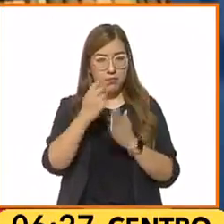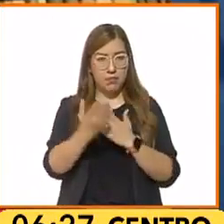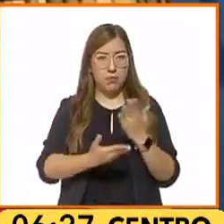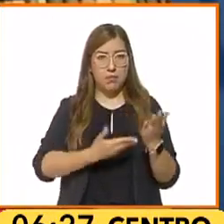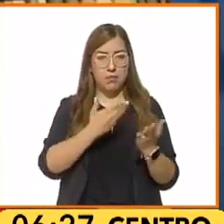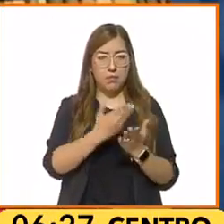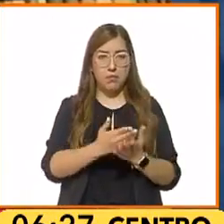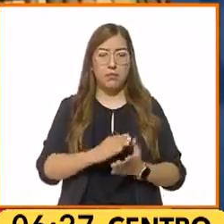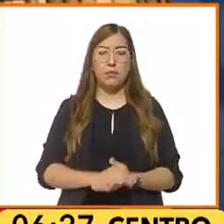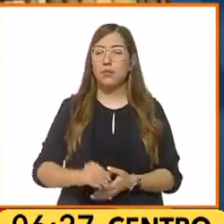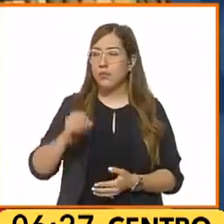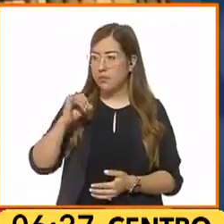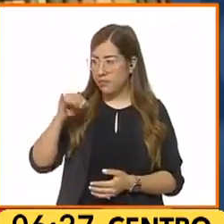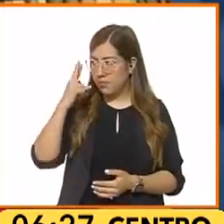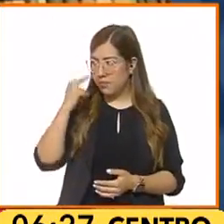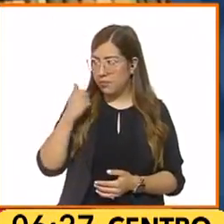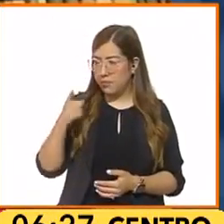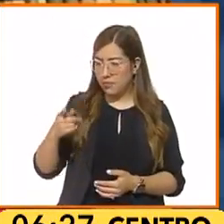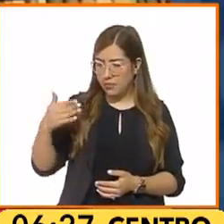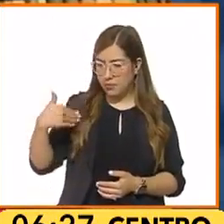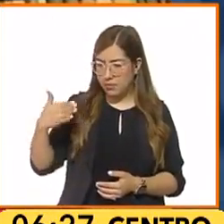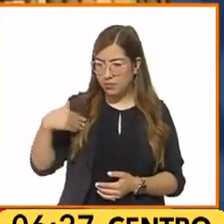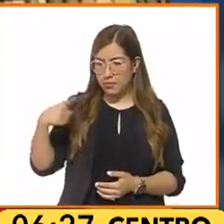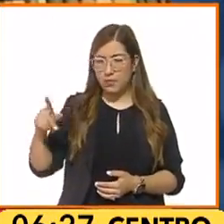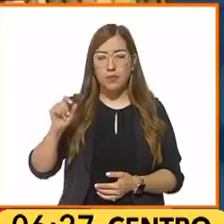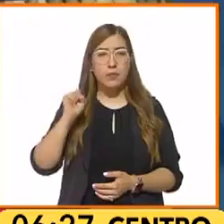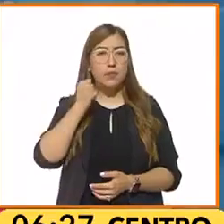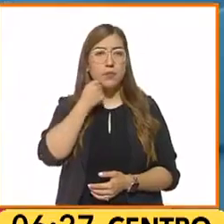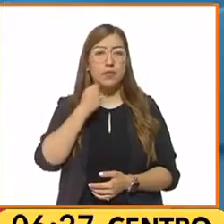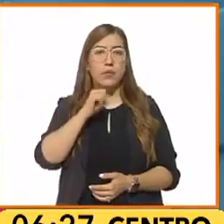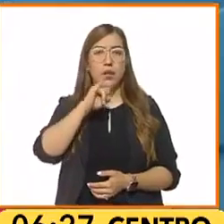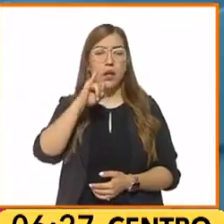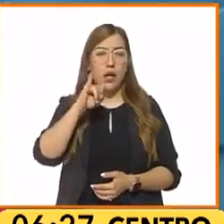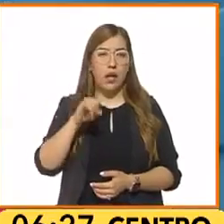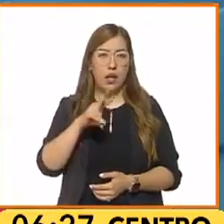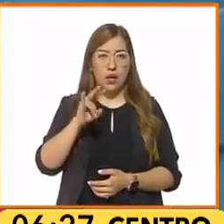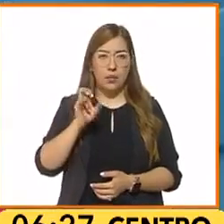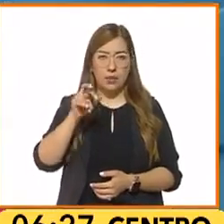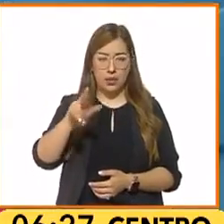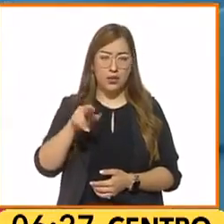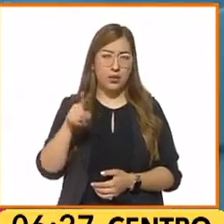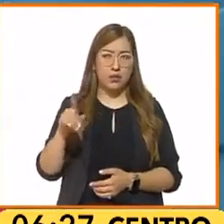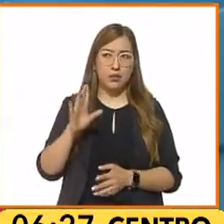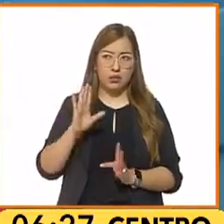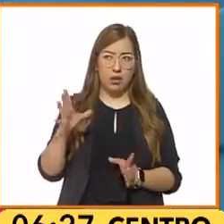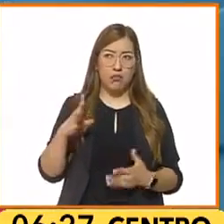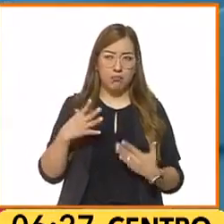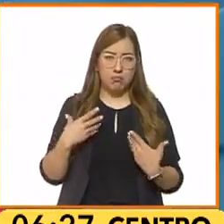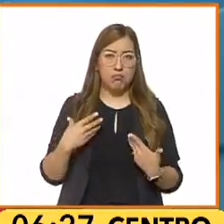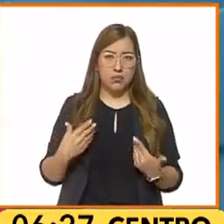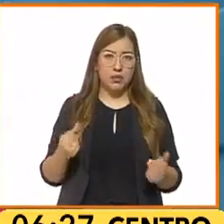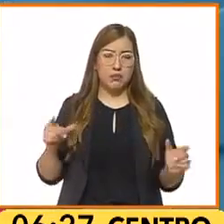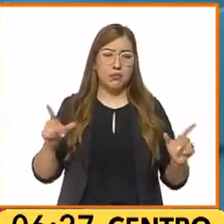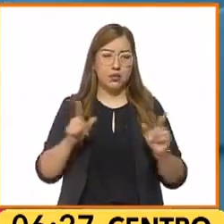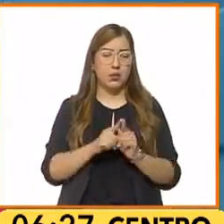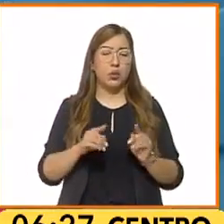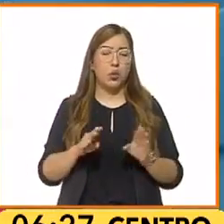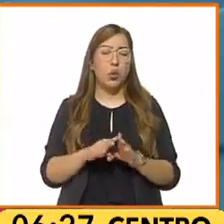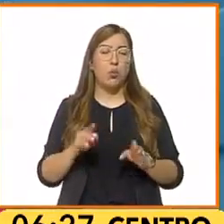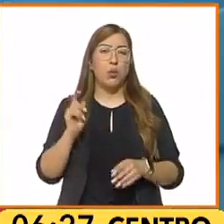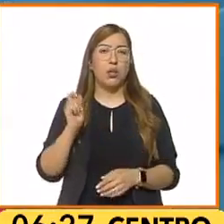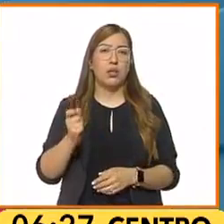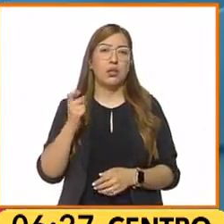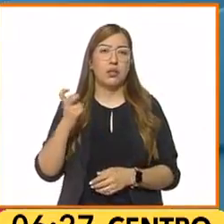Esto que usted nos acaba de plantear, el senador Javier Corral, y que pues bueno, sin duda nos resume este planteamiento por